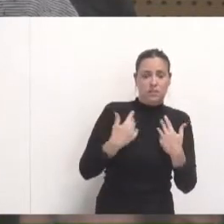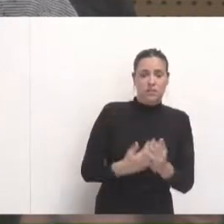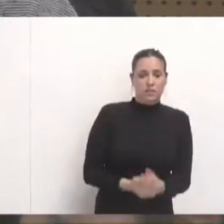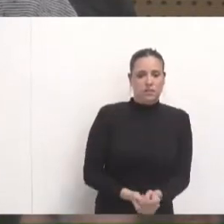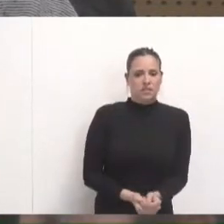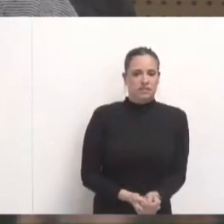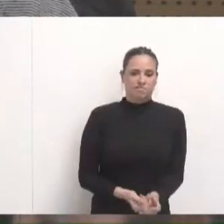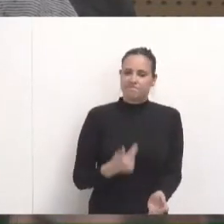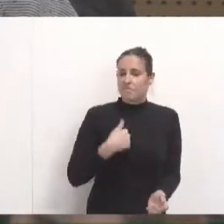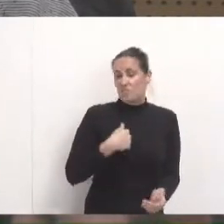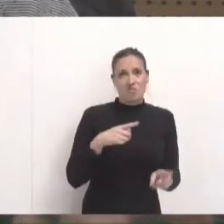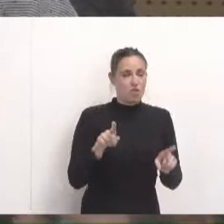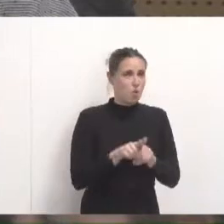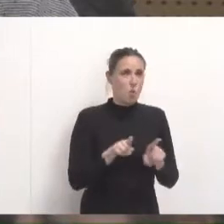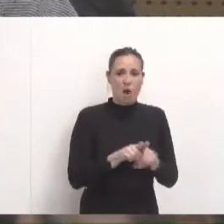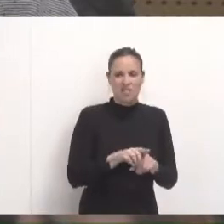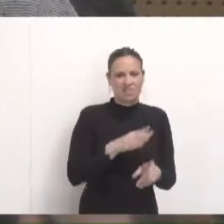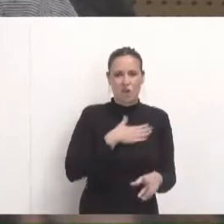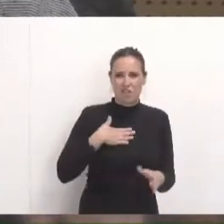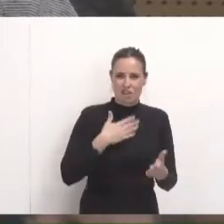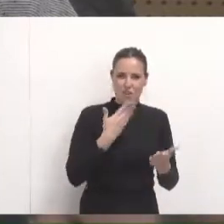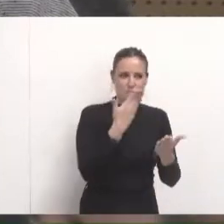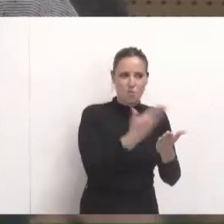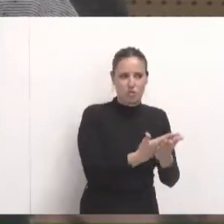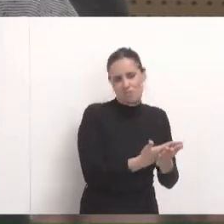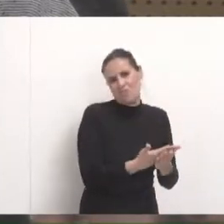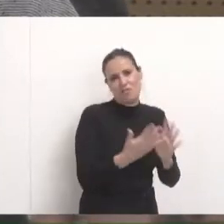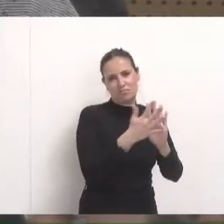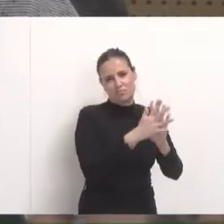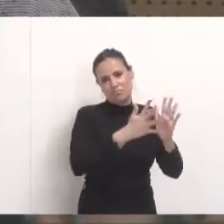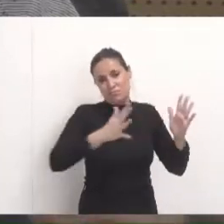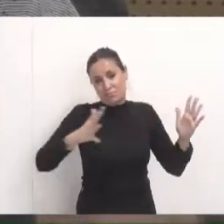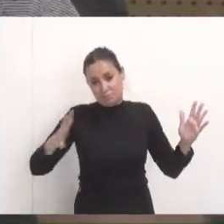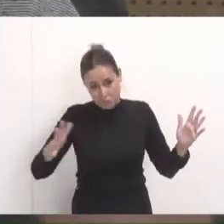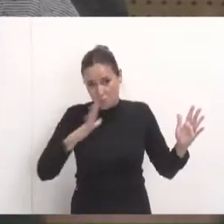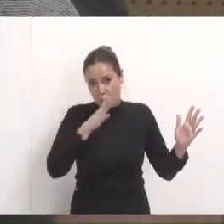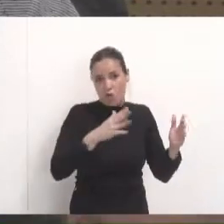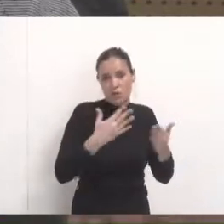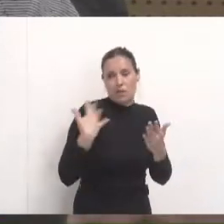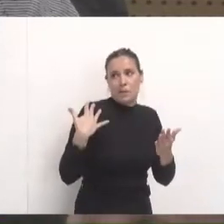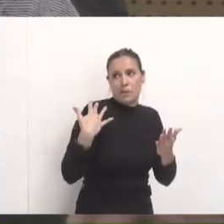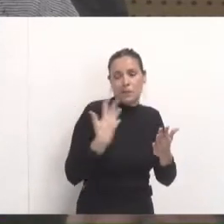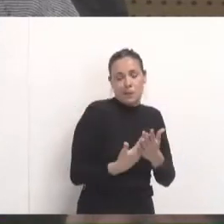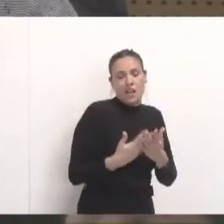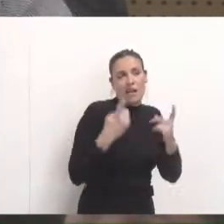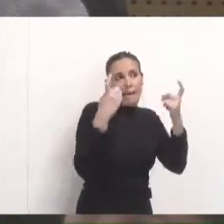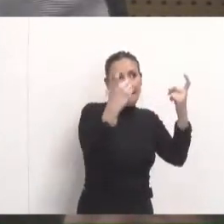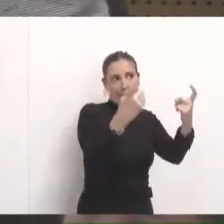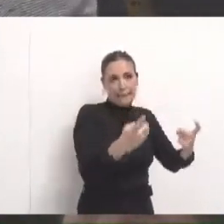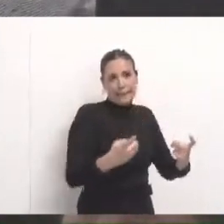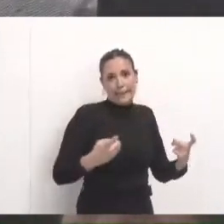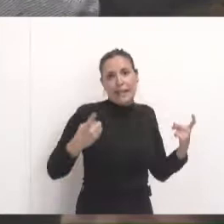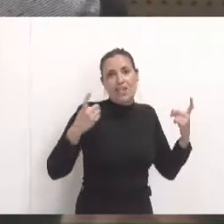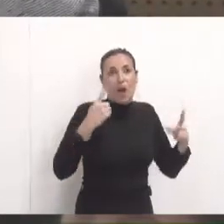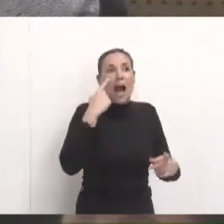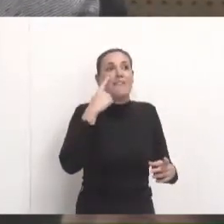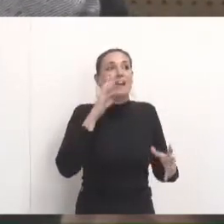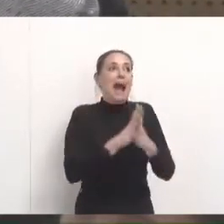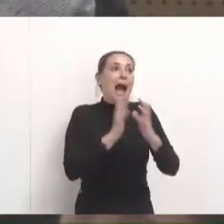No voy a hacer historia de esta moción, no voy a hacer historia de los intentos que ha habido de llegar a